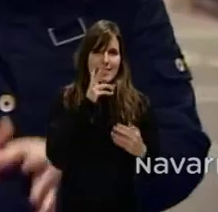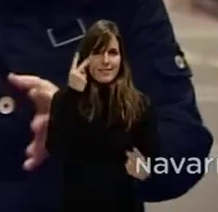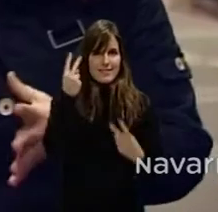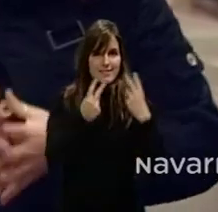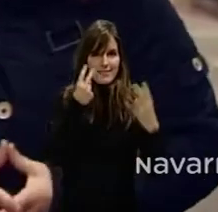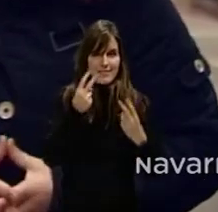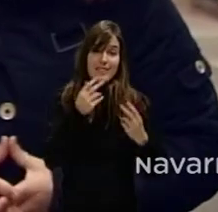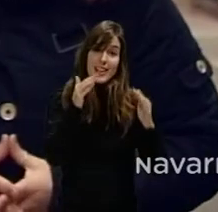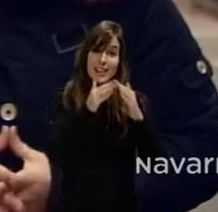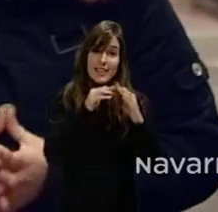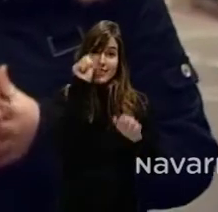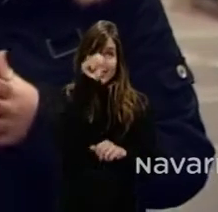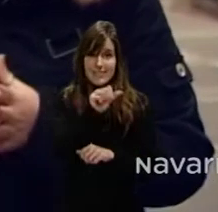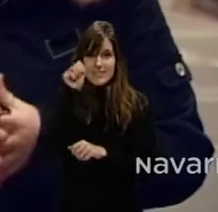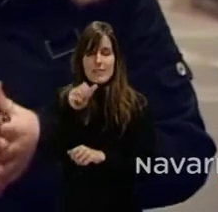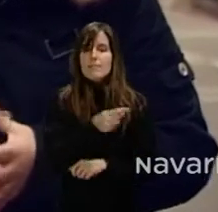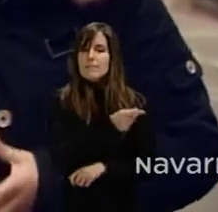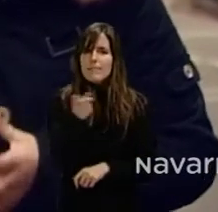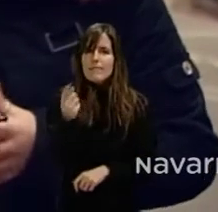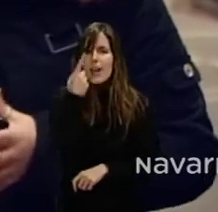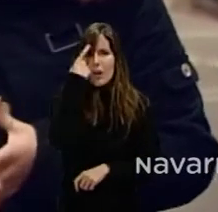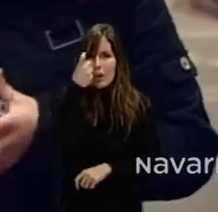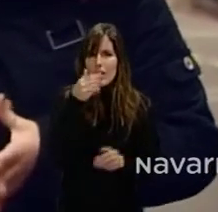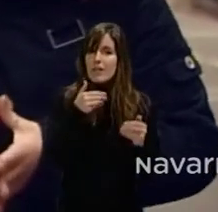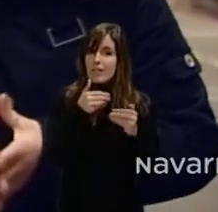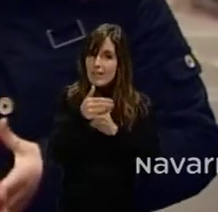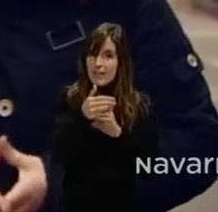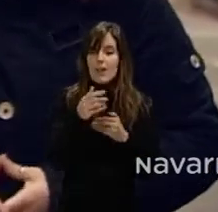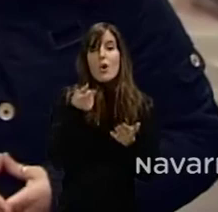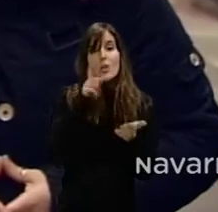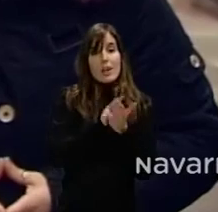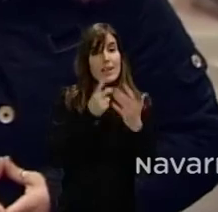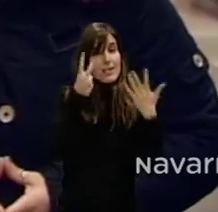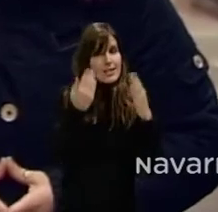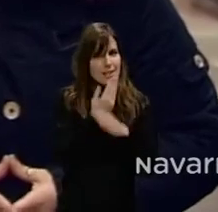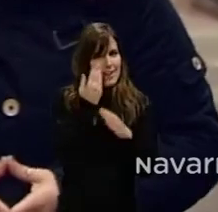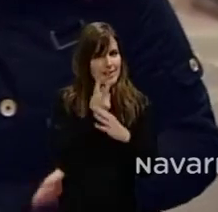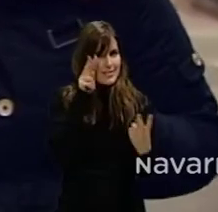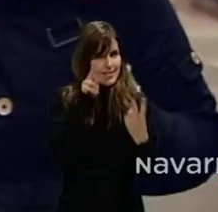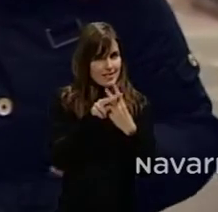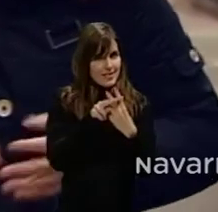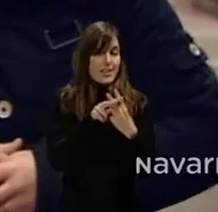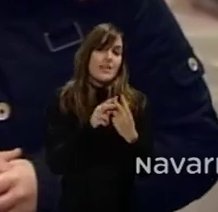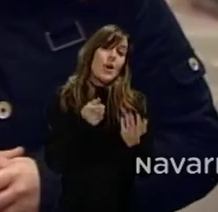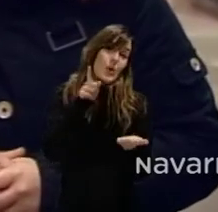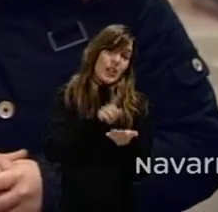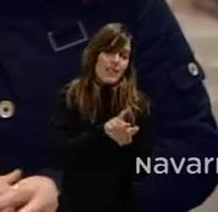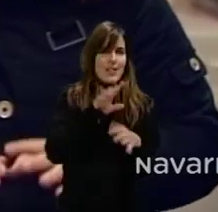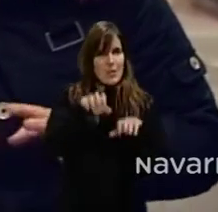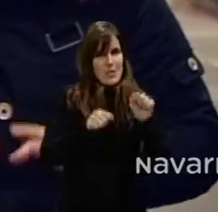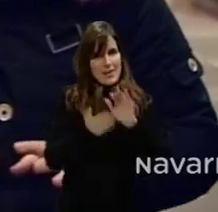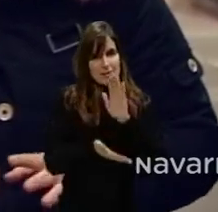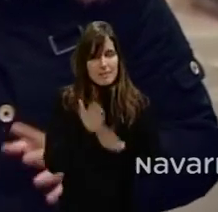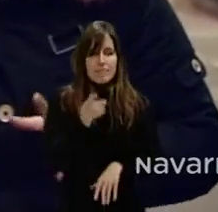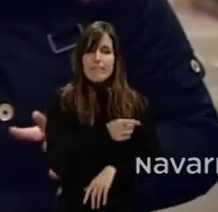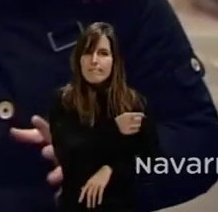acompañado al otro lado del televisor y recordad que tenemos una nueva cita en esta casa dentro de tan solo siete días para volver a ir de compras